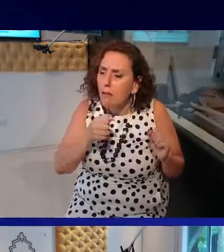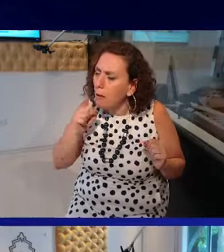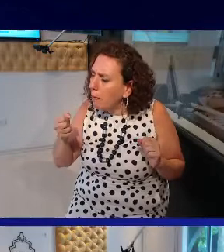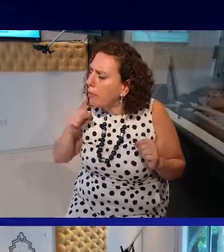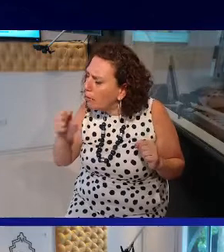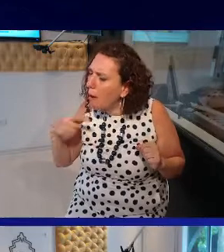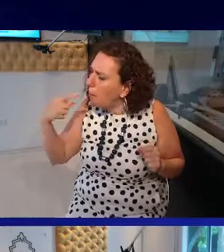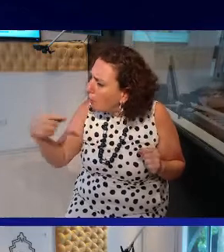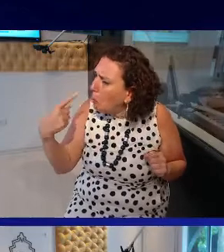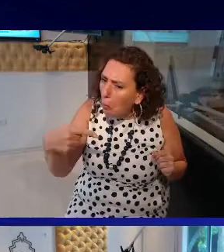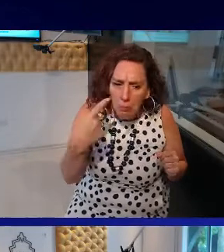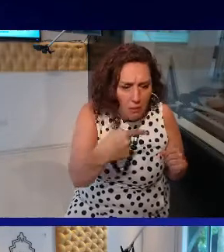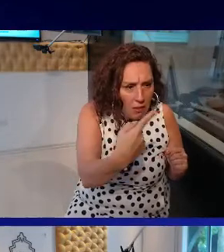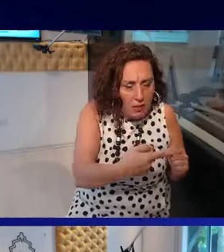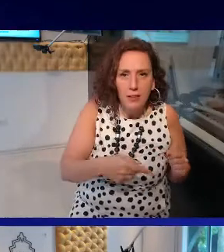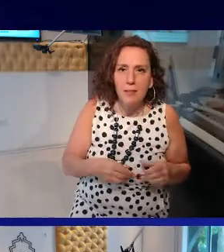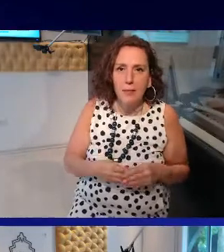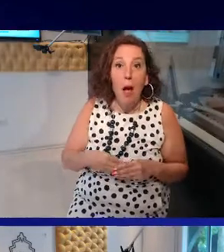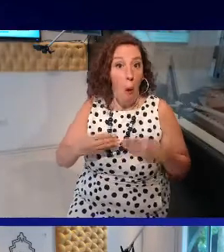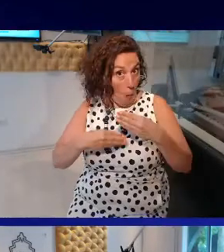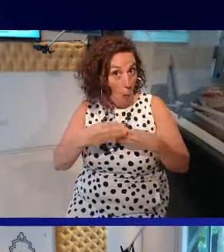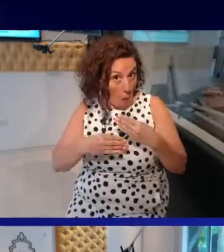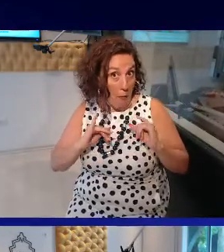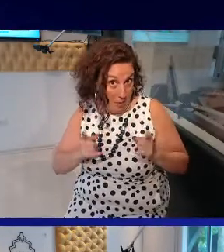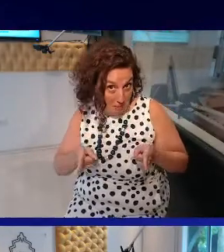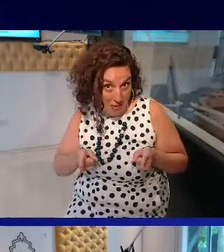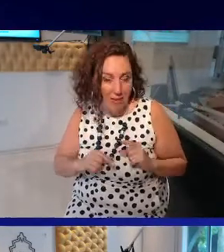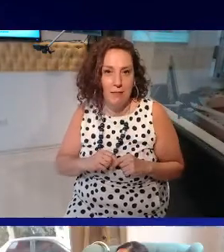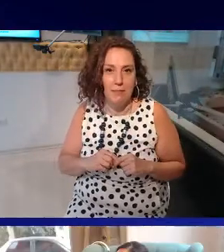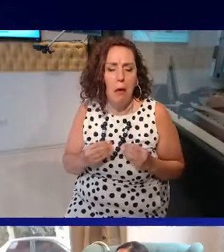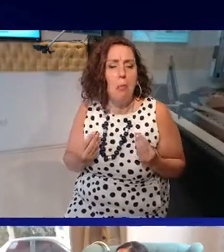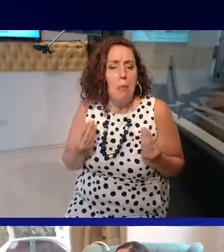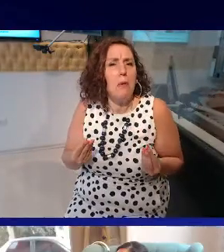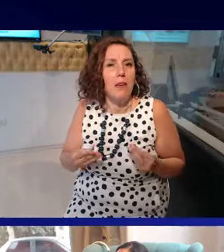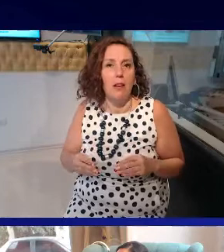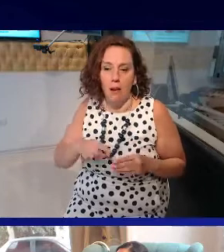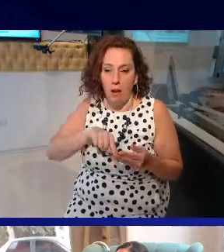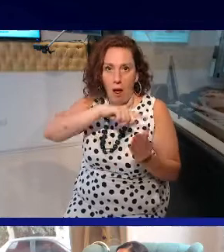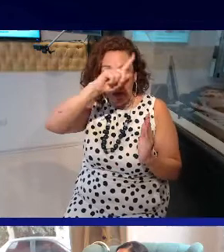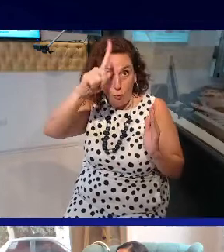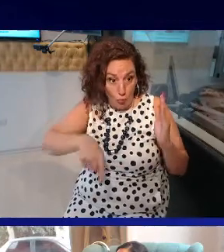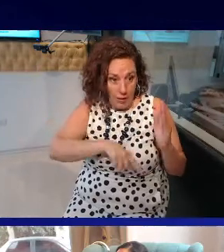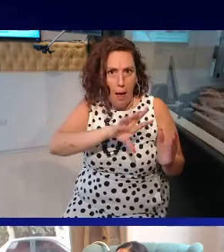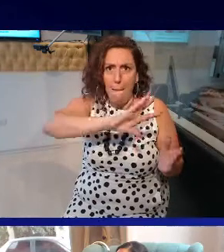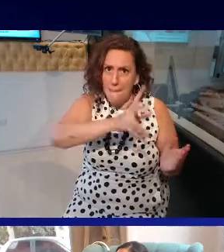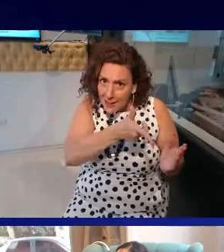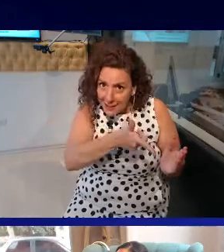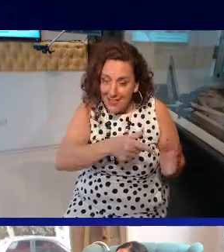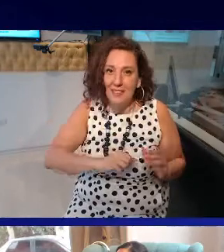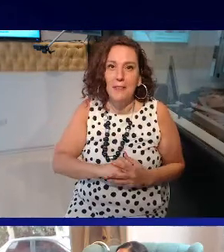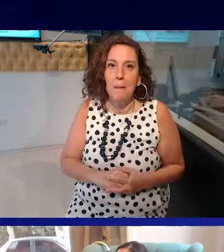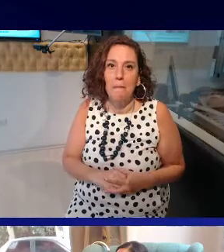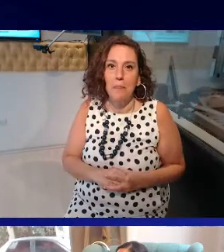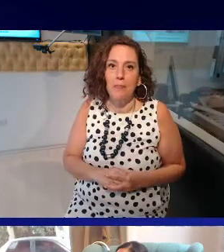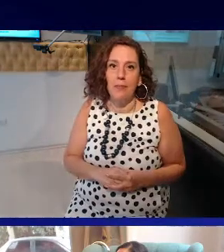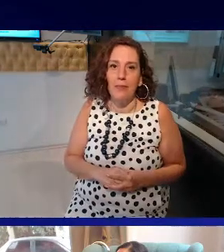Sí. ¿Y hay juegos también? Sí, hay ruleta. ¿De qué son los juegos? Ah, una ruleta. Sí, ruleta. Muy bien. ¿Y en qué